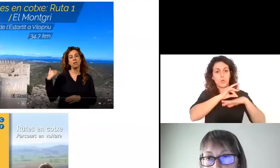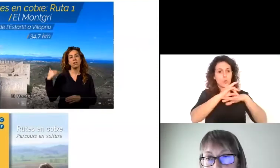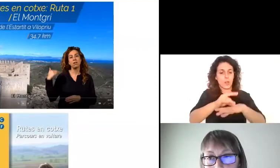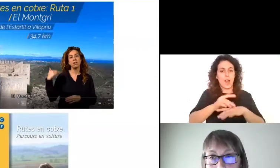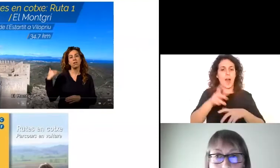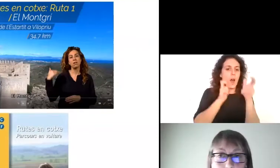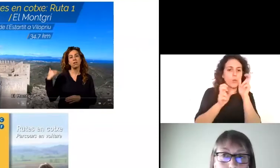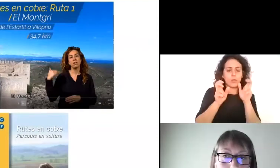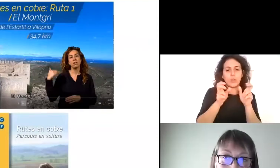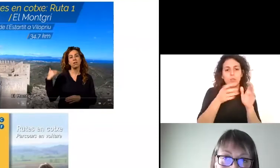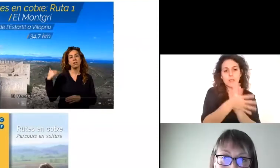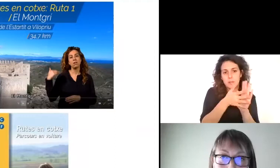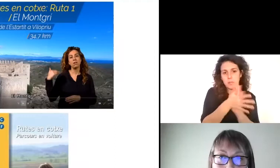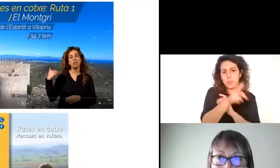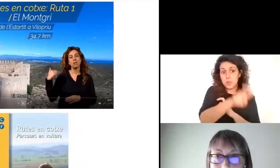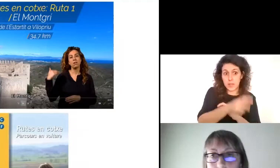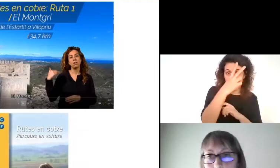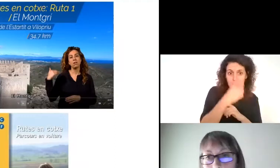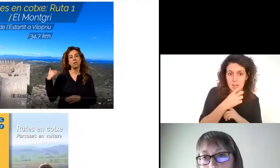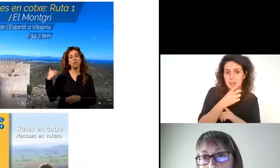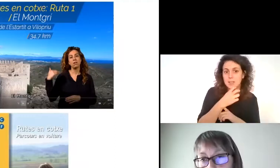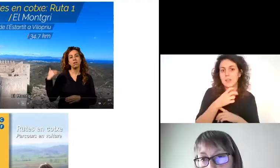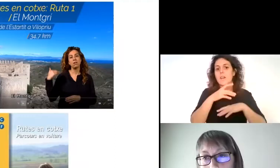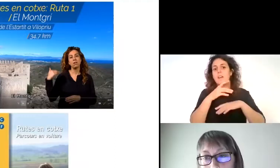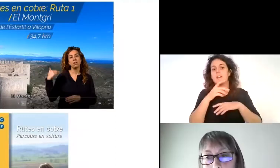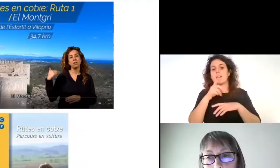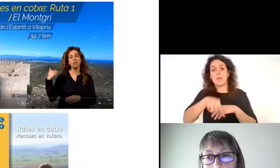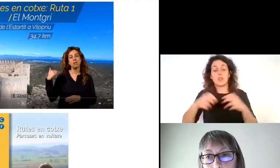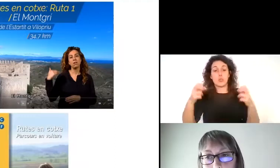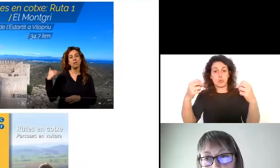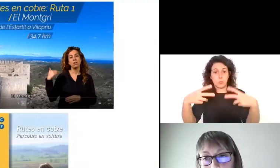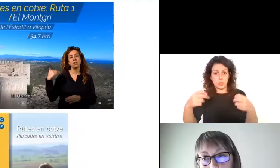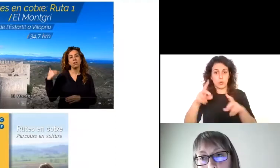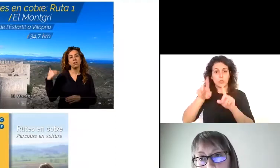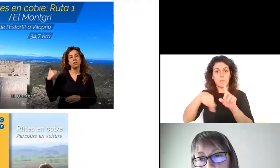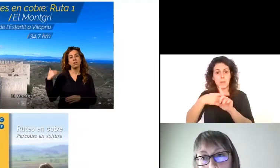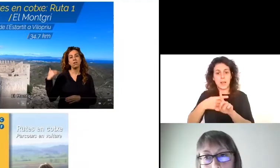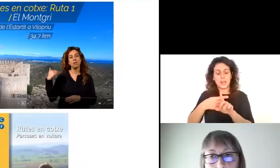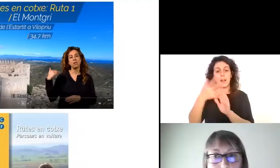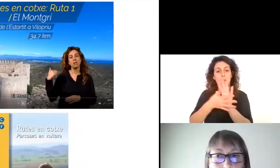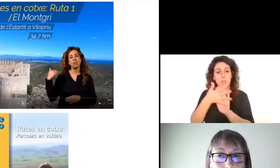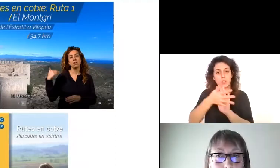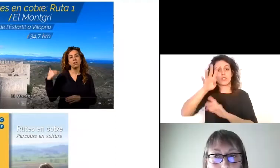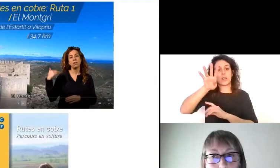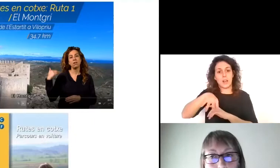personas ciegas, un vídeo de cada ruta con subtítulos y también lengua de signos, tanto en catalán como en